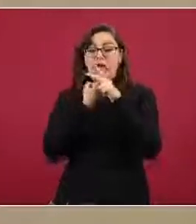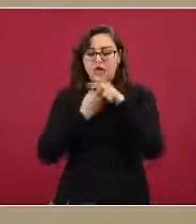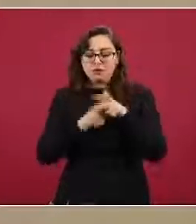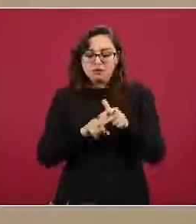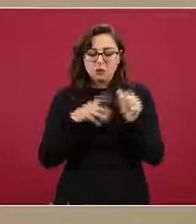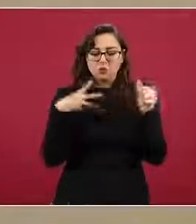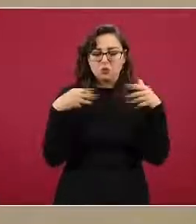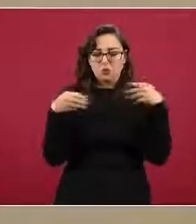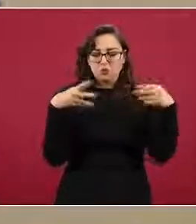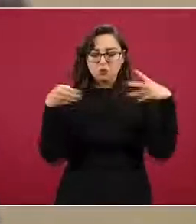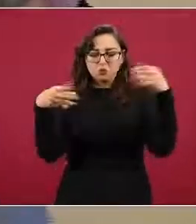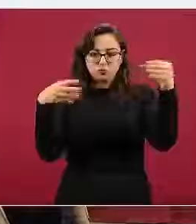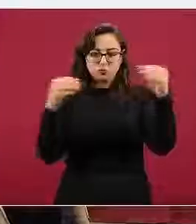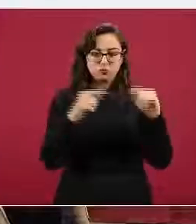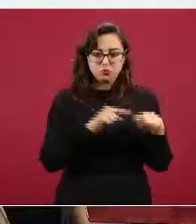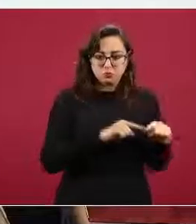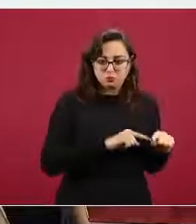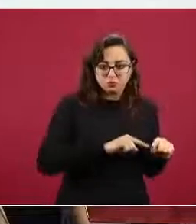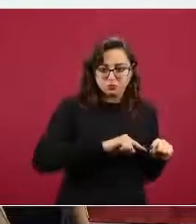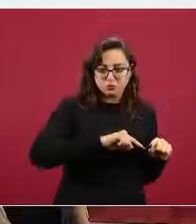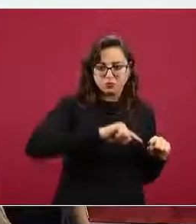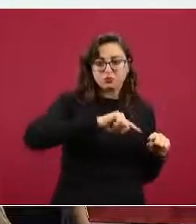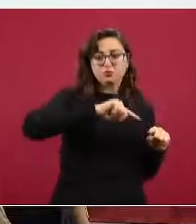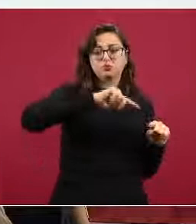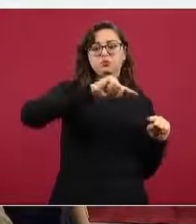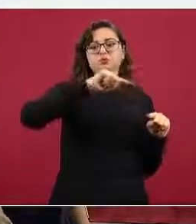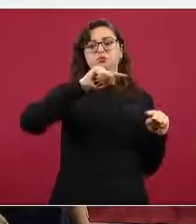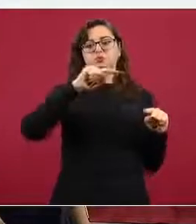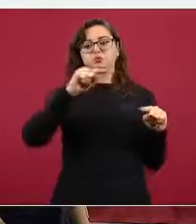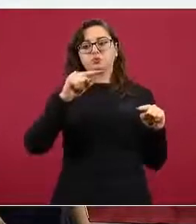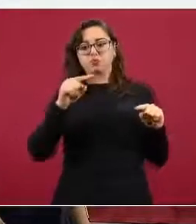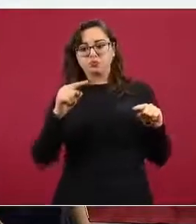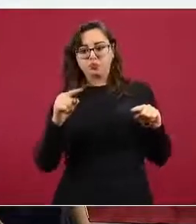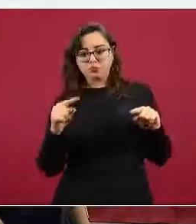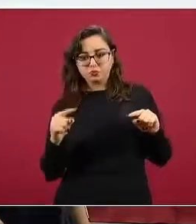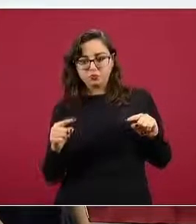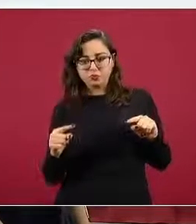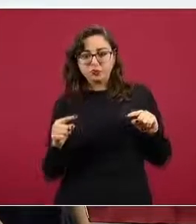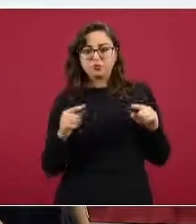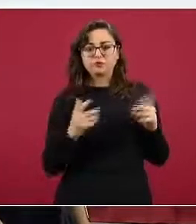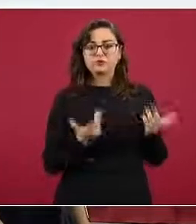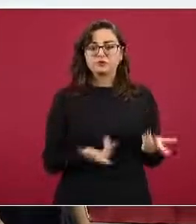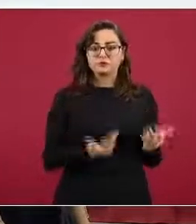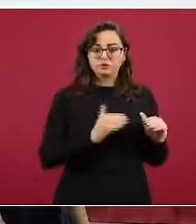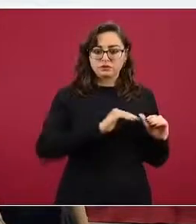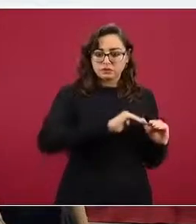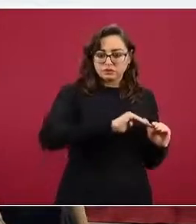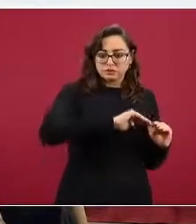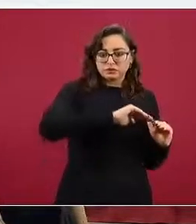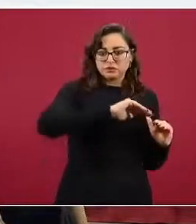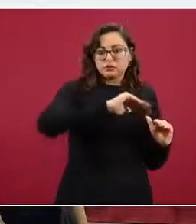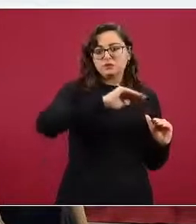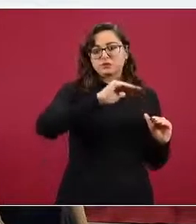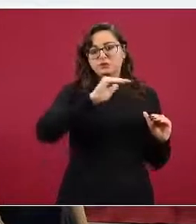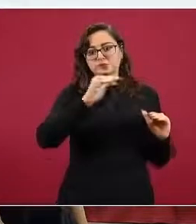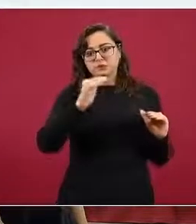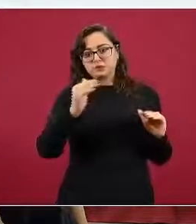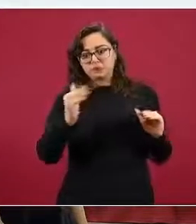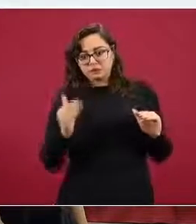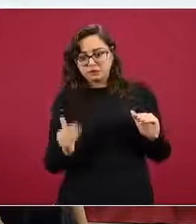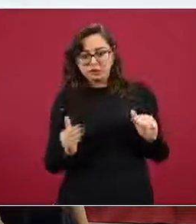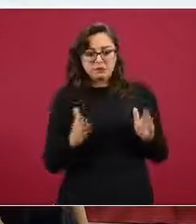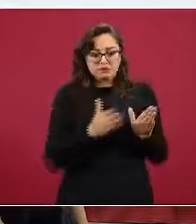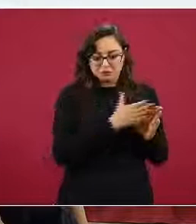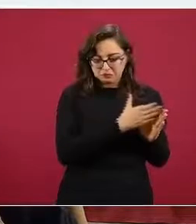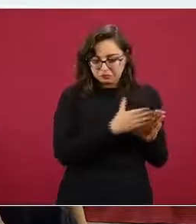más pequeña, oleada le llamamos en un lenguaje vernáculo, ligero, no técnico, a un primer